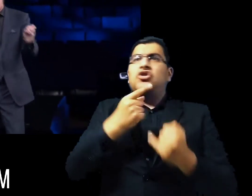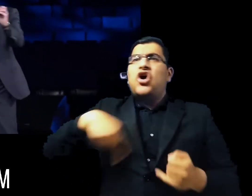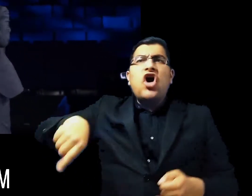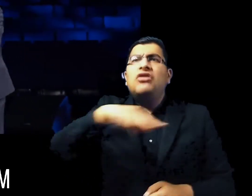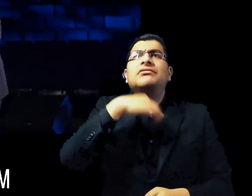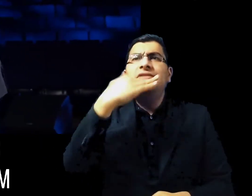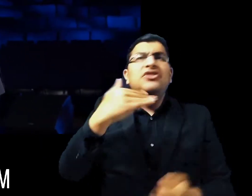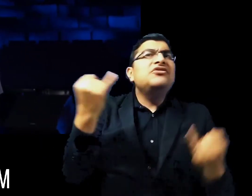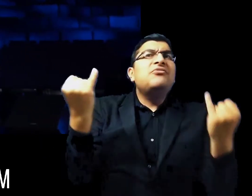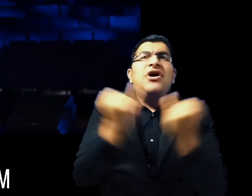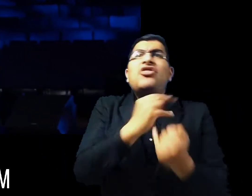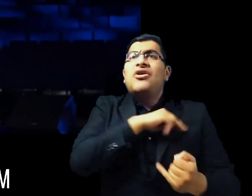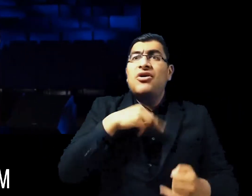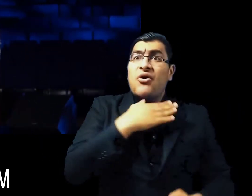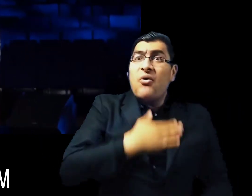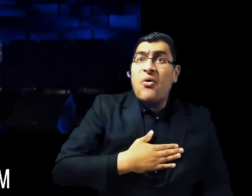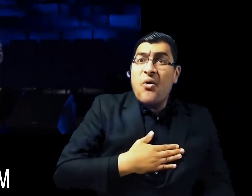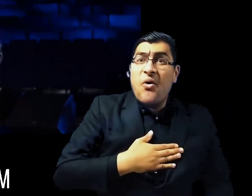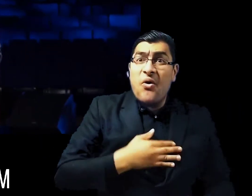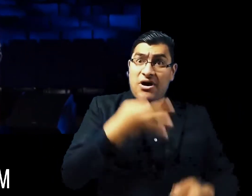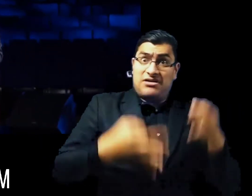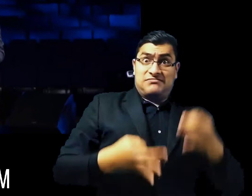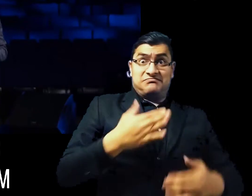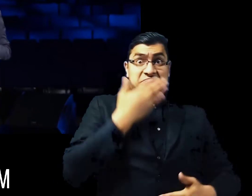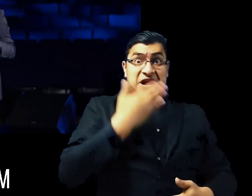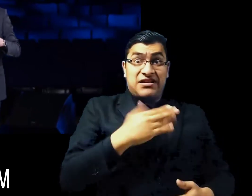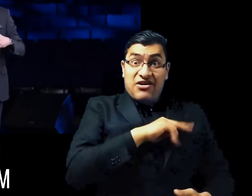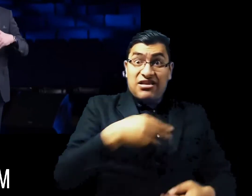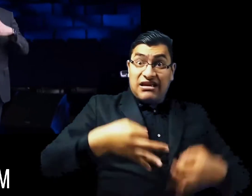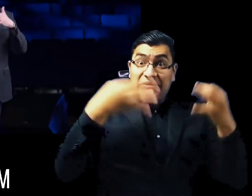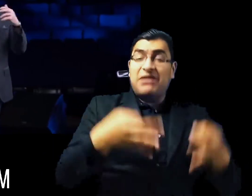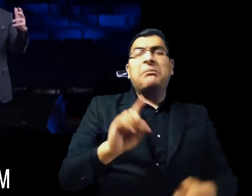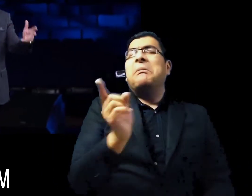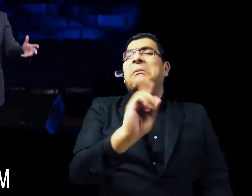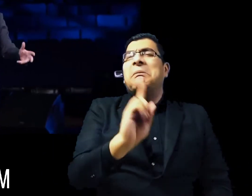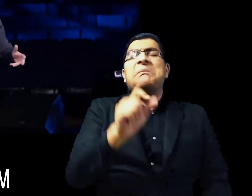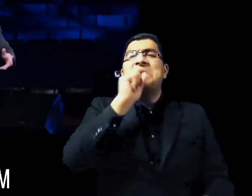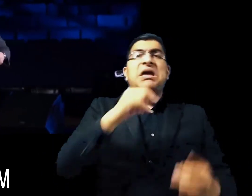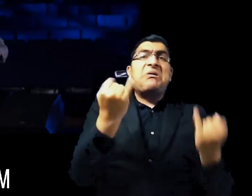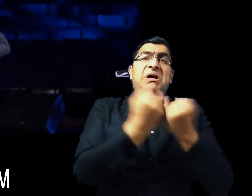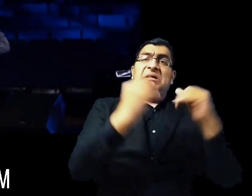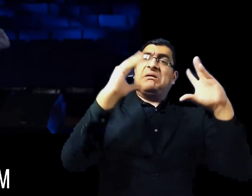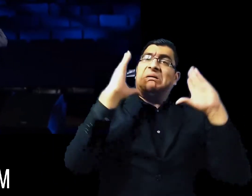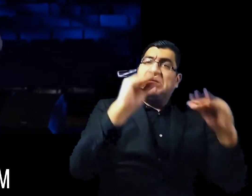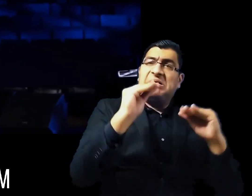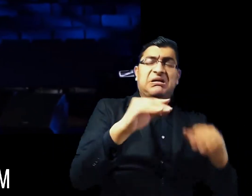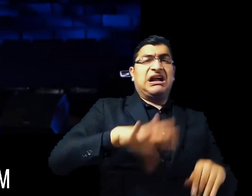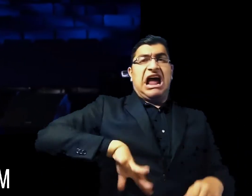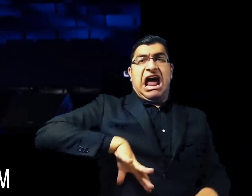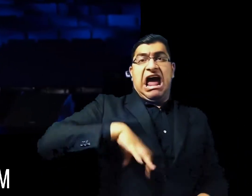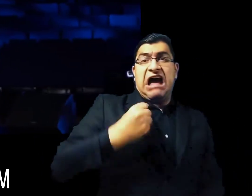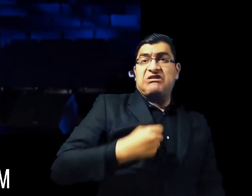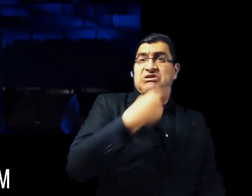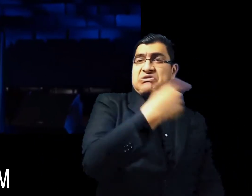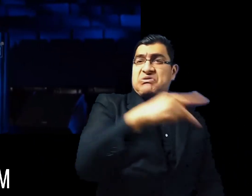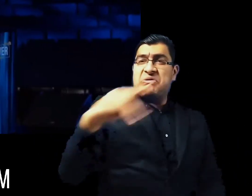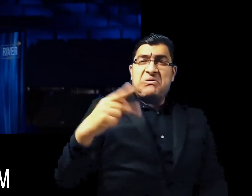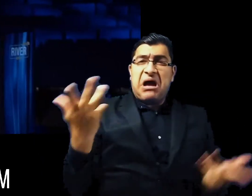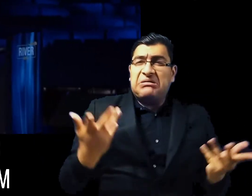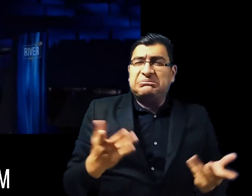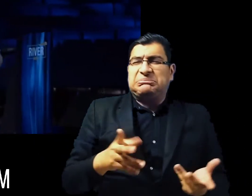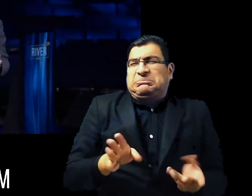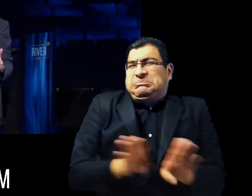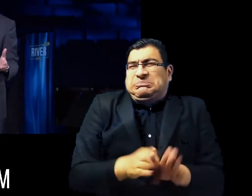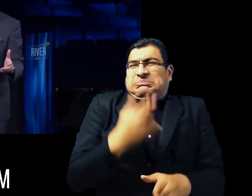todas nuestras justicias son también como trapos de inmundicia. O sea que la doctrina, el esfuerzo que hagamos es un